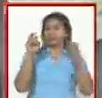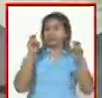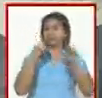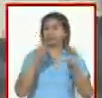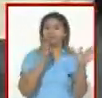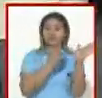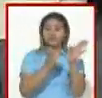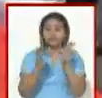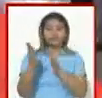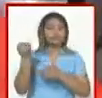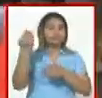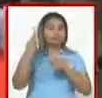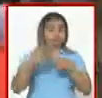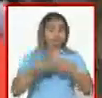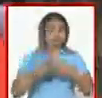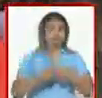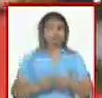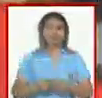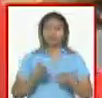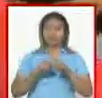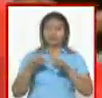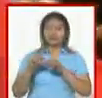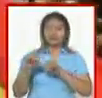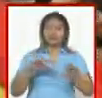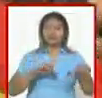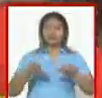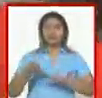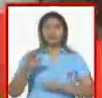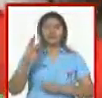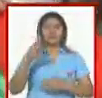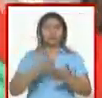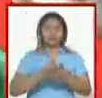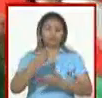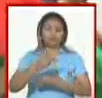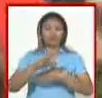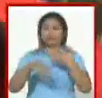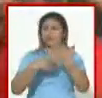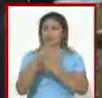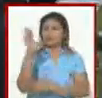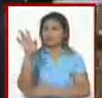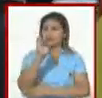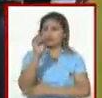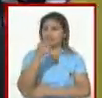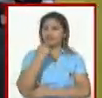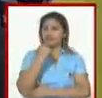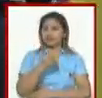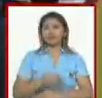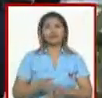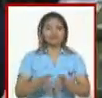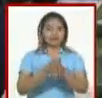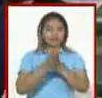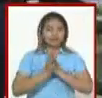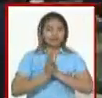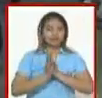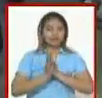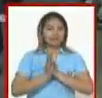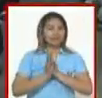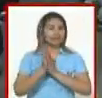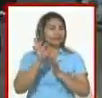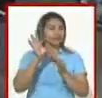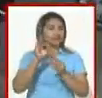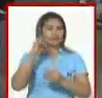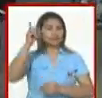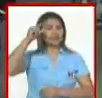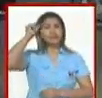ultimando los detalles para su participación en las diferentes actividades del 6 de agosto en todo el país ellos han pedido de forma puntual